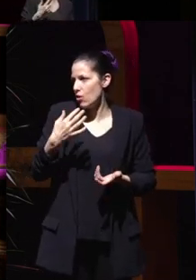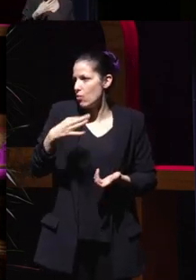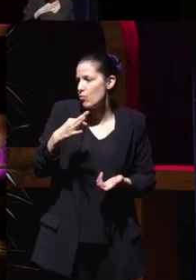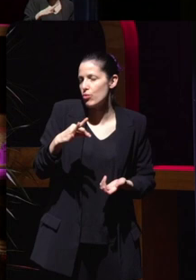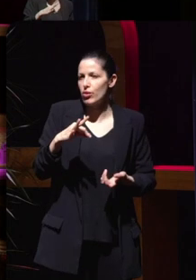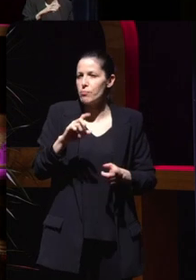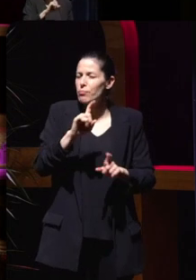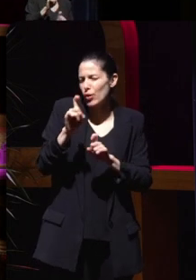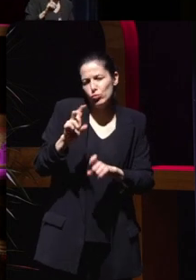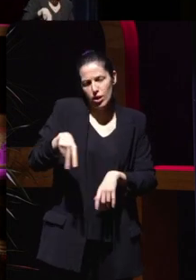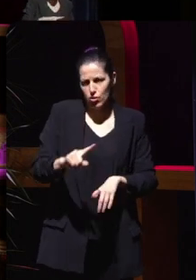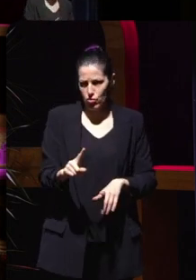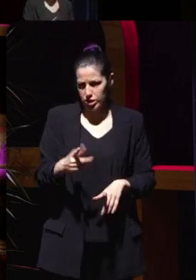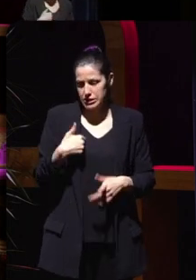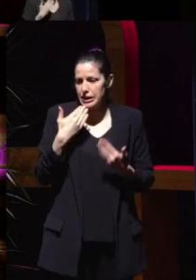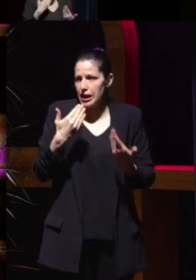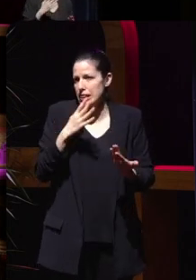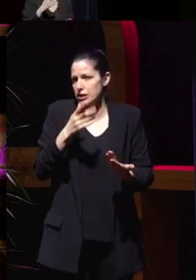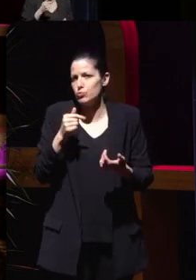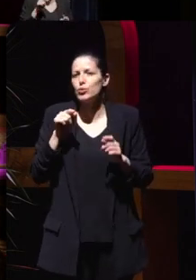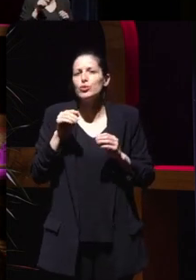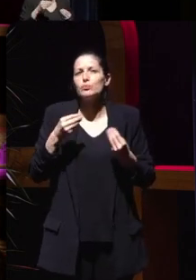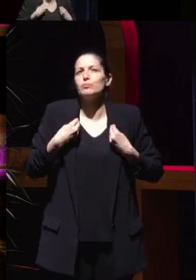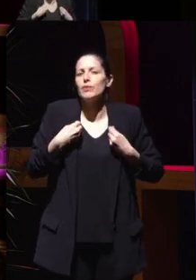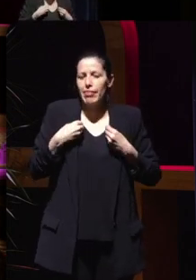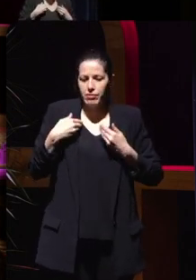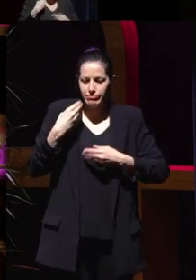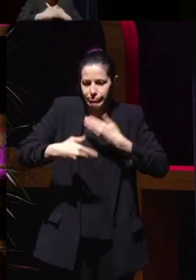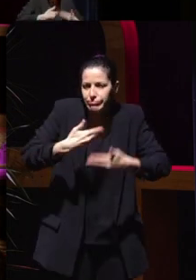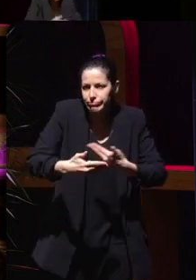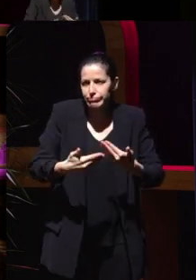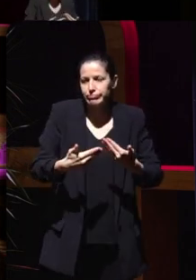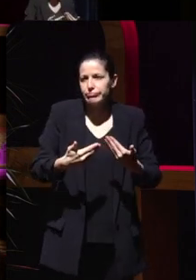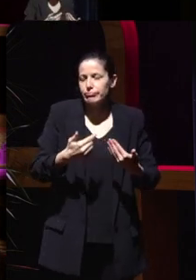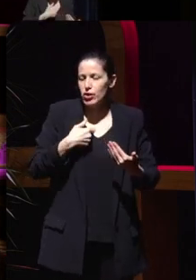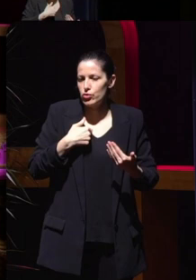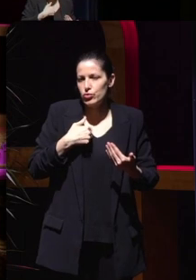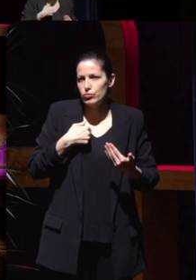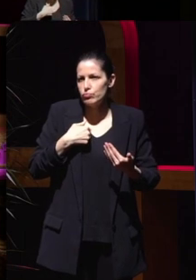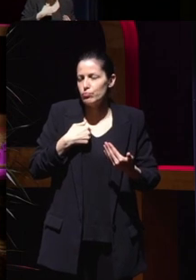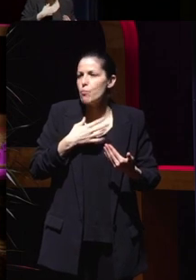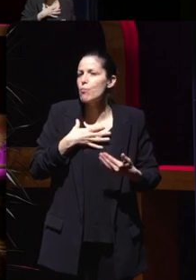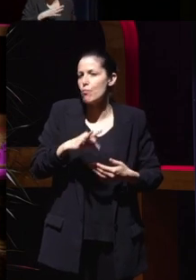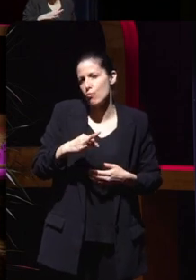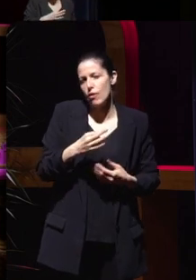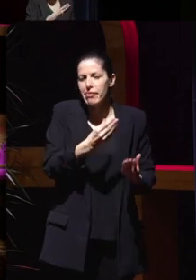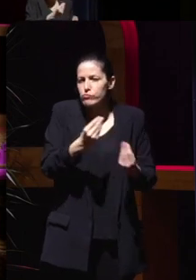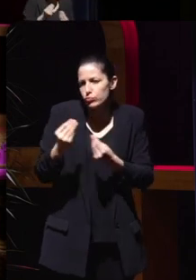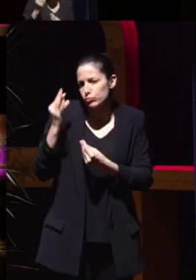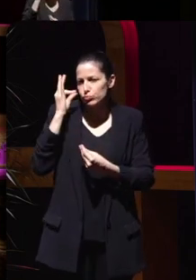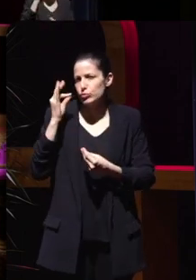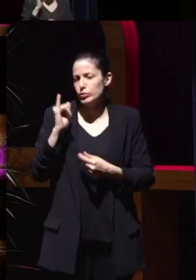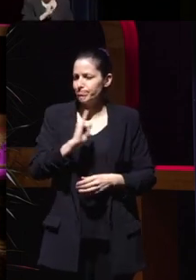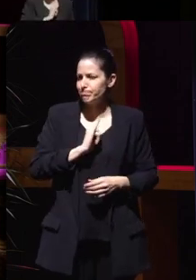las gracias no por este recorrido vital que has hecho en el que yo creo que muchas nos hemos visto bueno muy reflejadas en mayor o menor medida